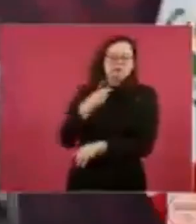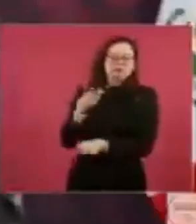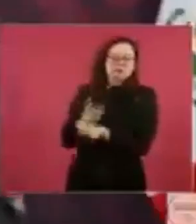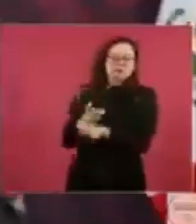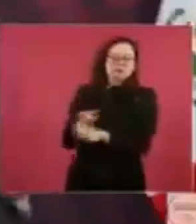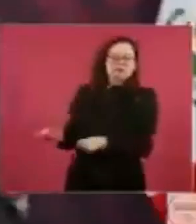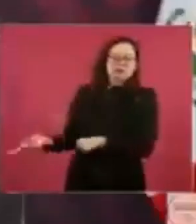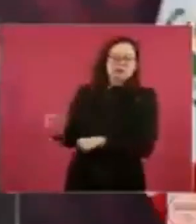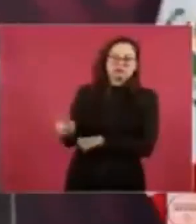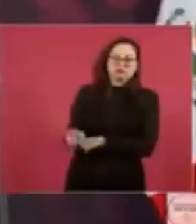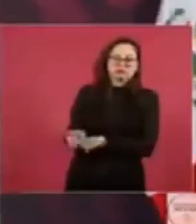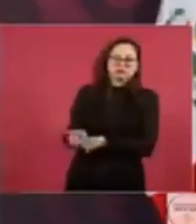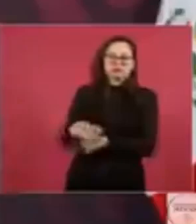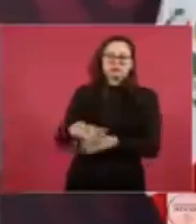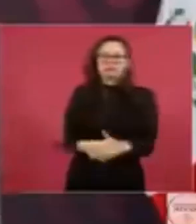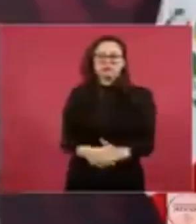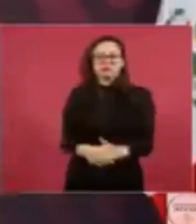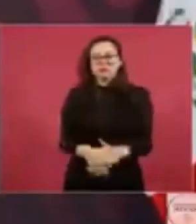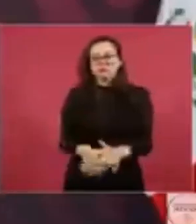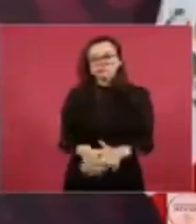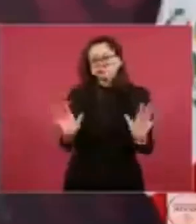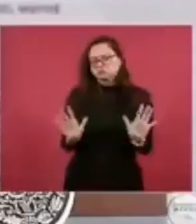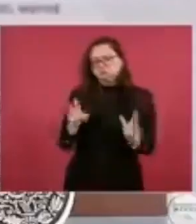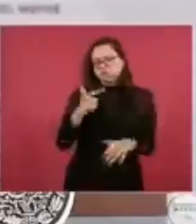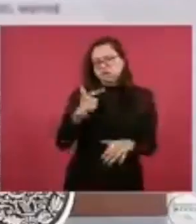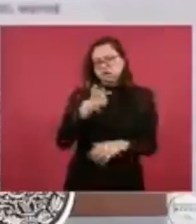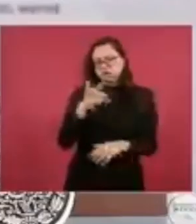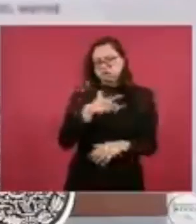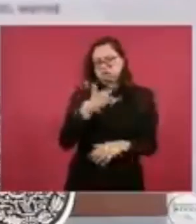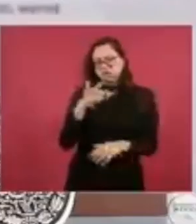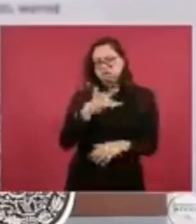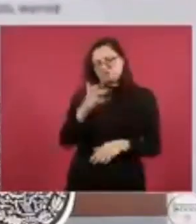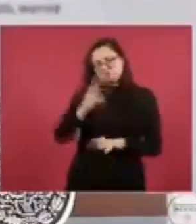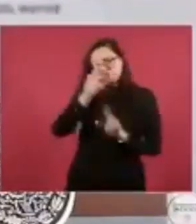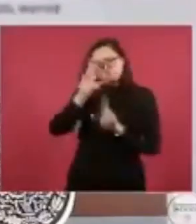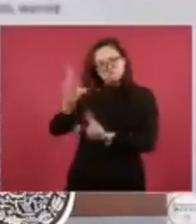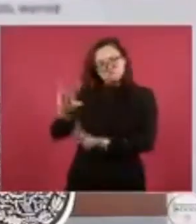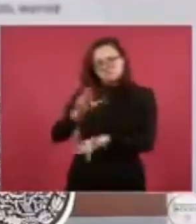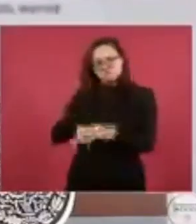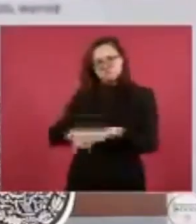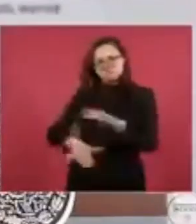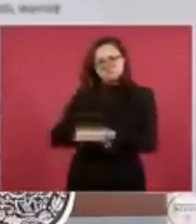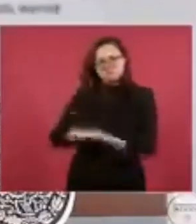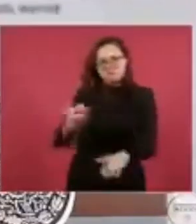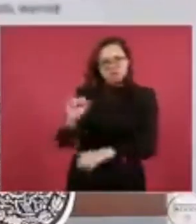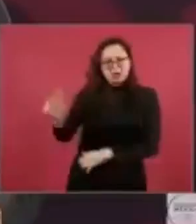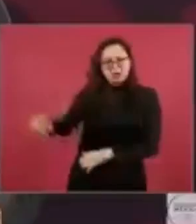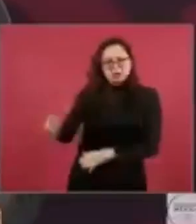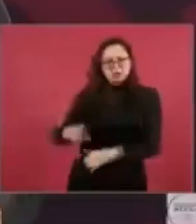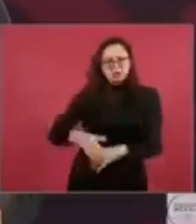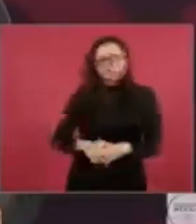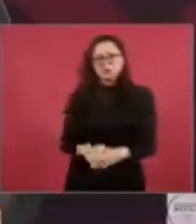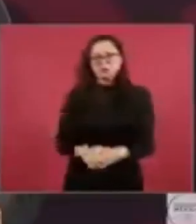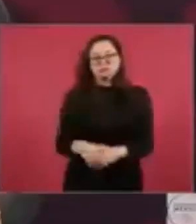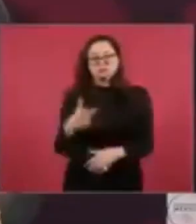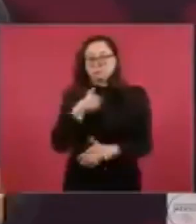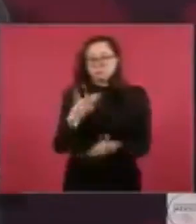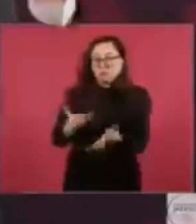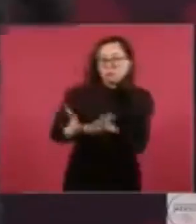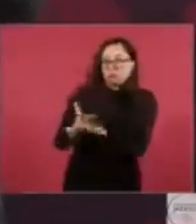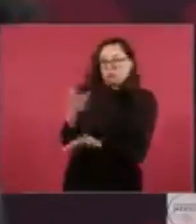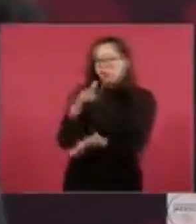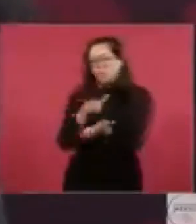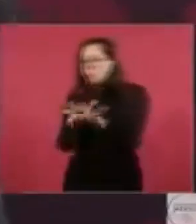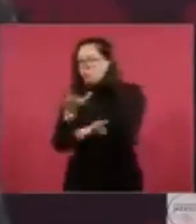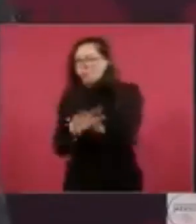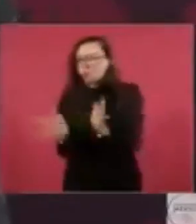morena no voy yo a influir en nada Pero